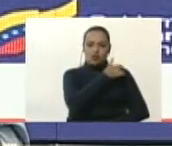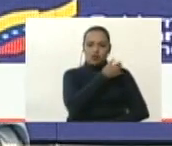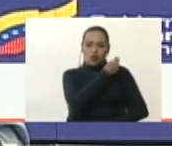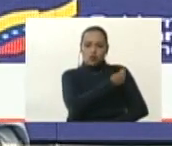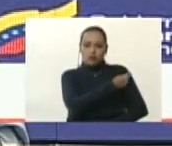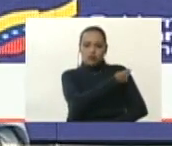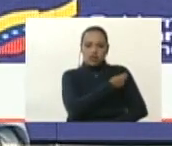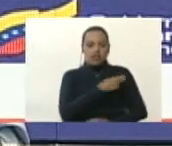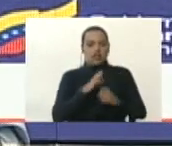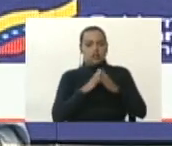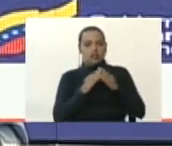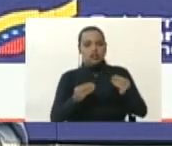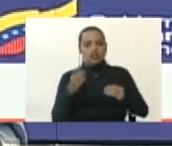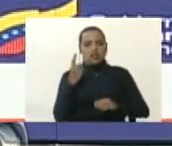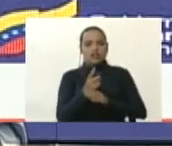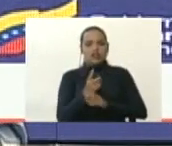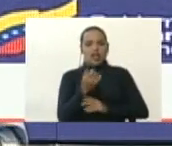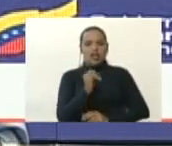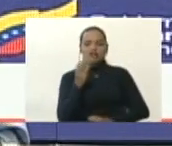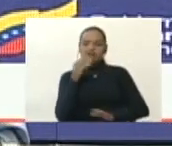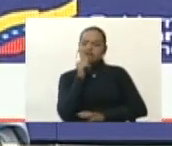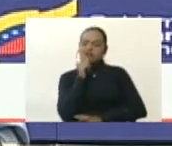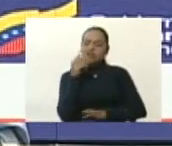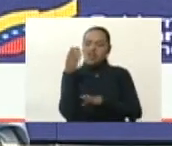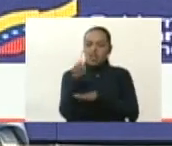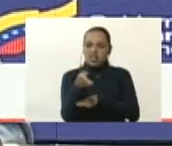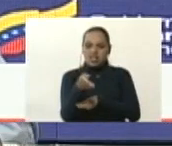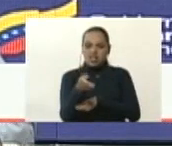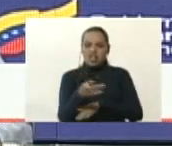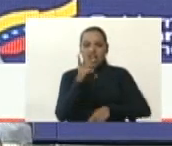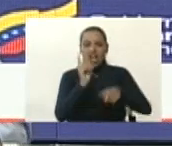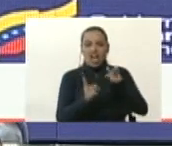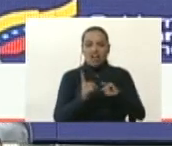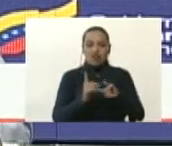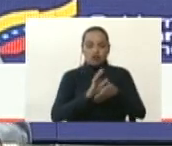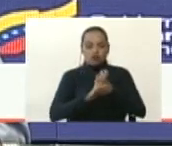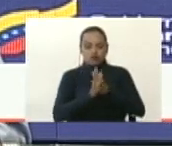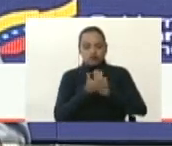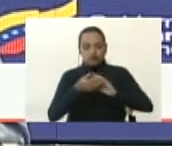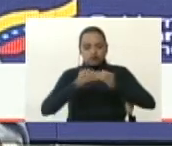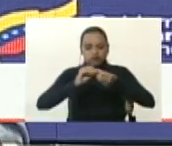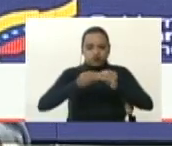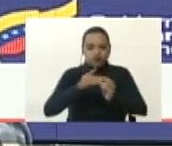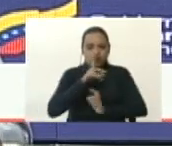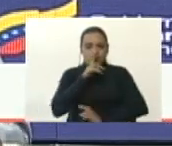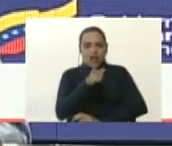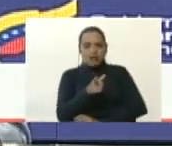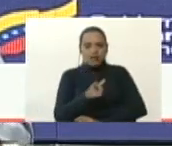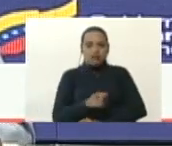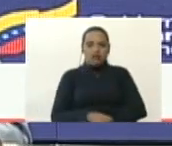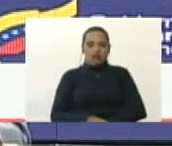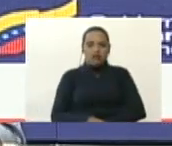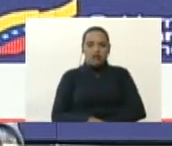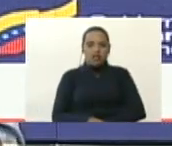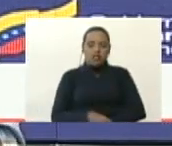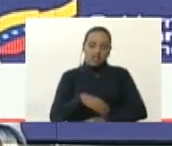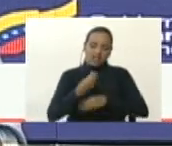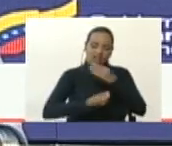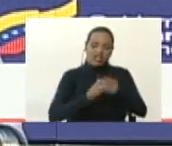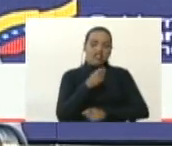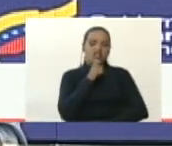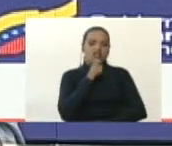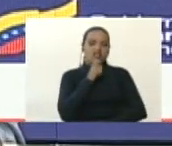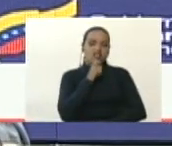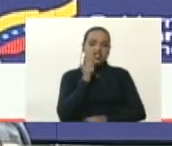las directoras de hospitales tengan a quien acudir en estos casos que complejizan tanto el funcionamiento,